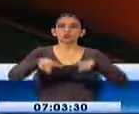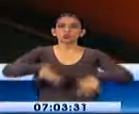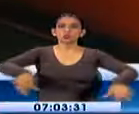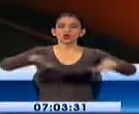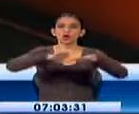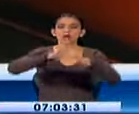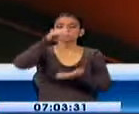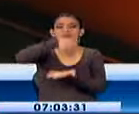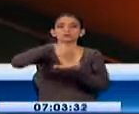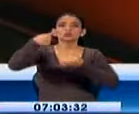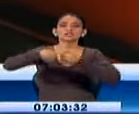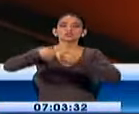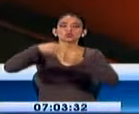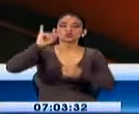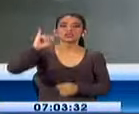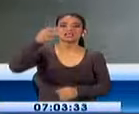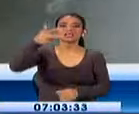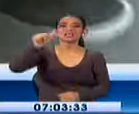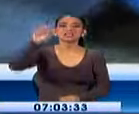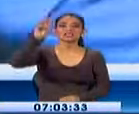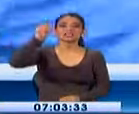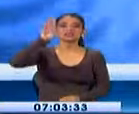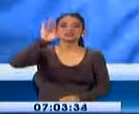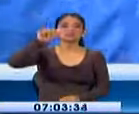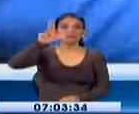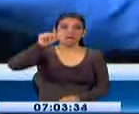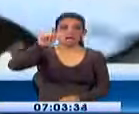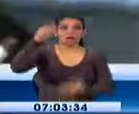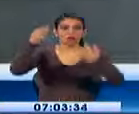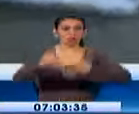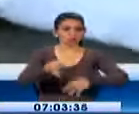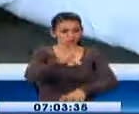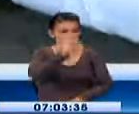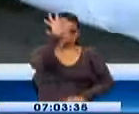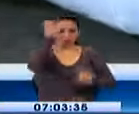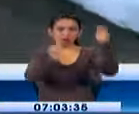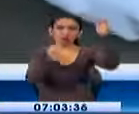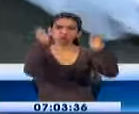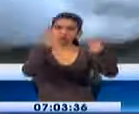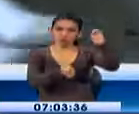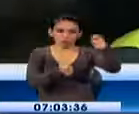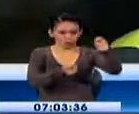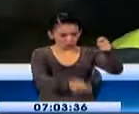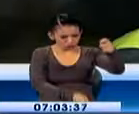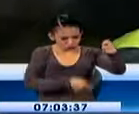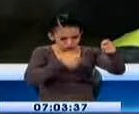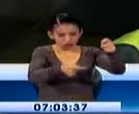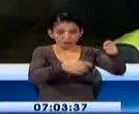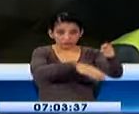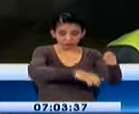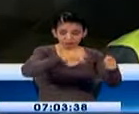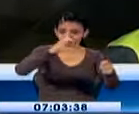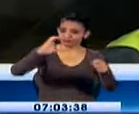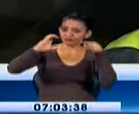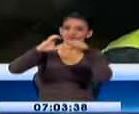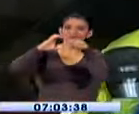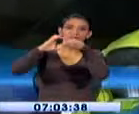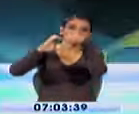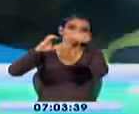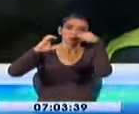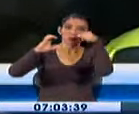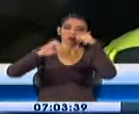Lichinvía. La policía se percató que en una de sus llantas se camuflaba un paquete, aparentemente era droga. En el operativo se encontró